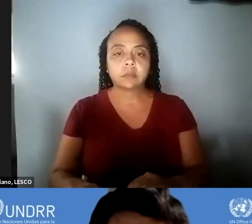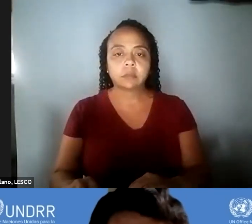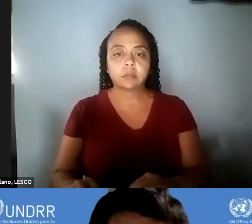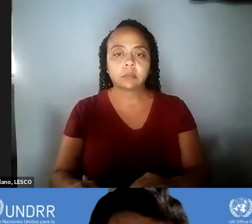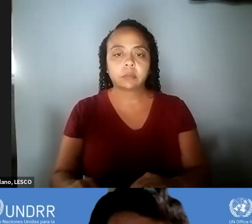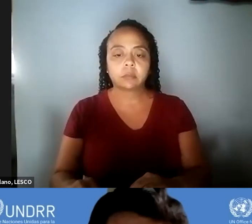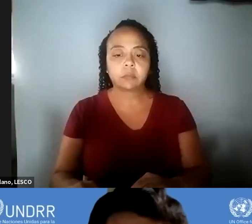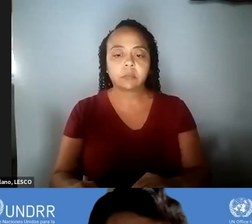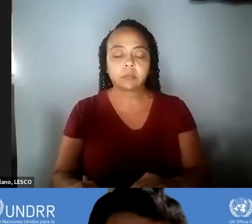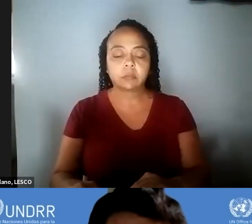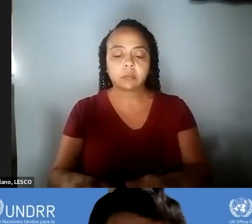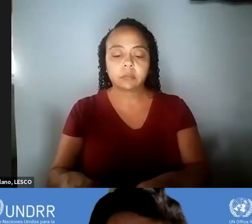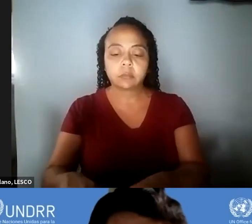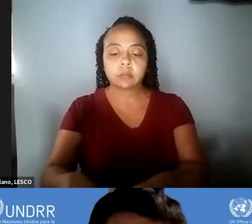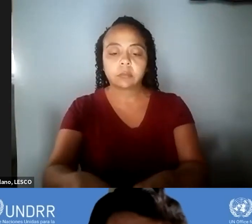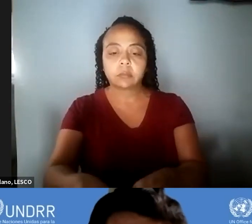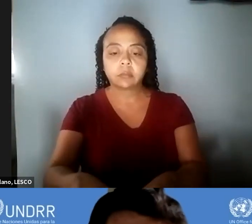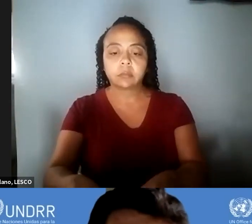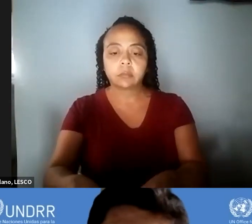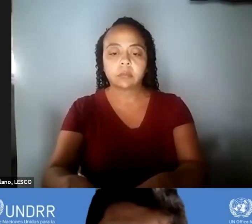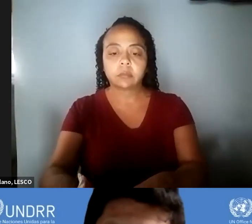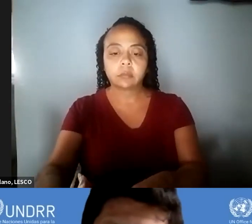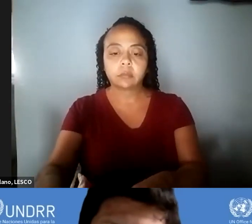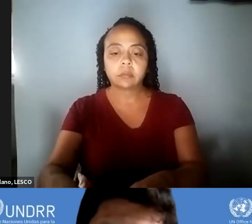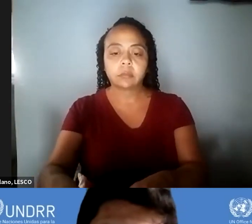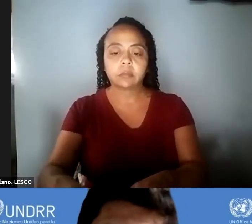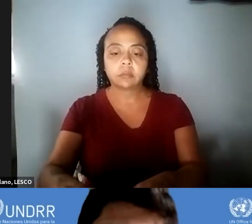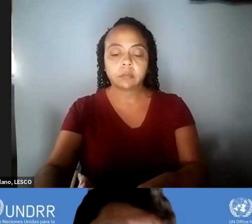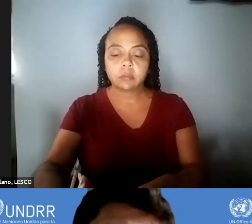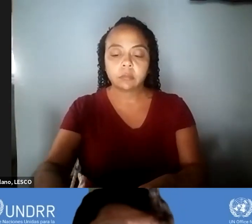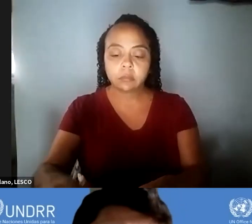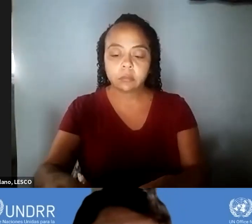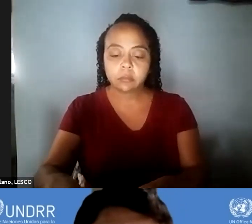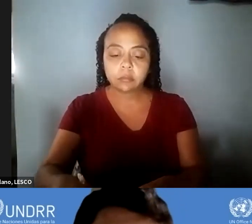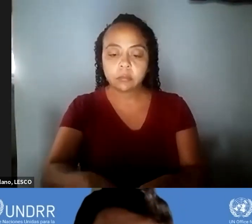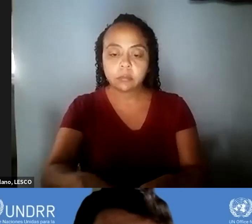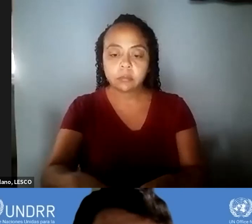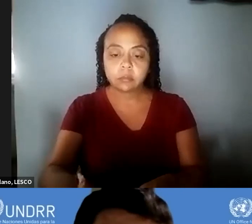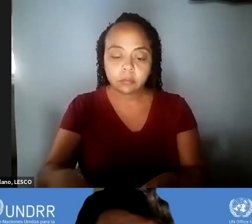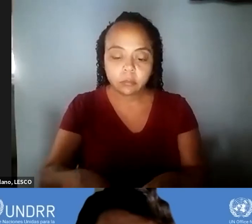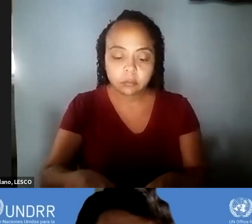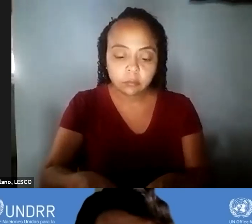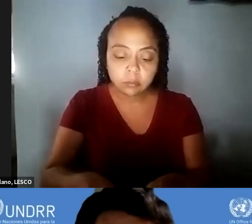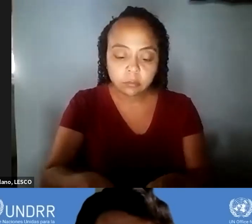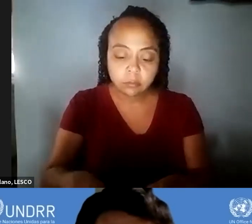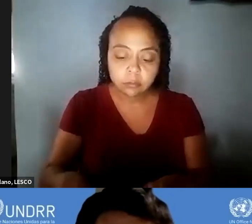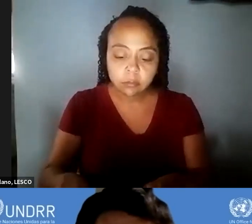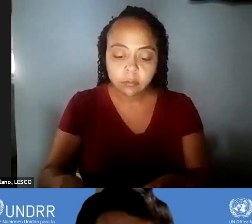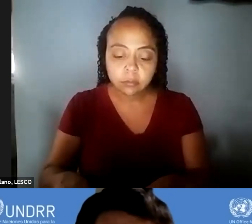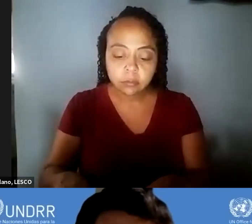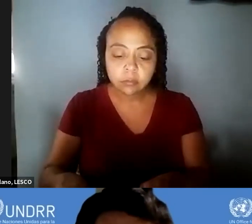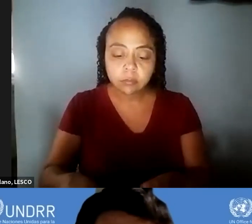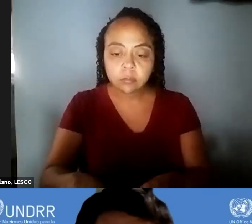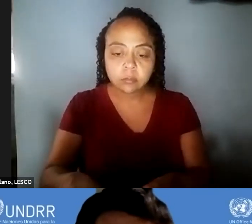de sus negocios hoy en día han tenido pérdidas con cuantiosas o han desaparecido del mercado por el hecho de que no